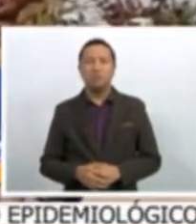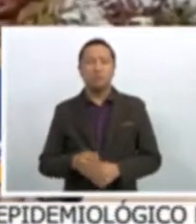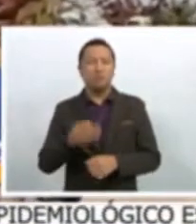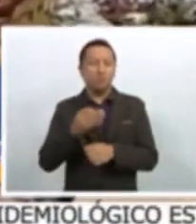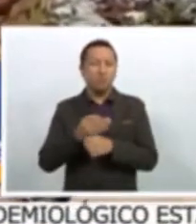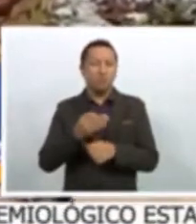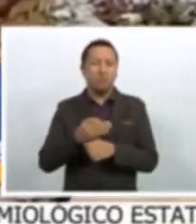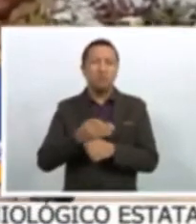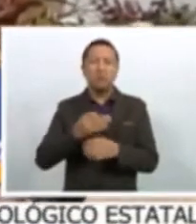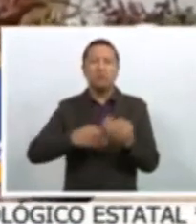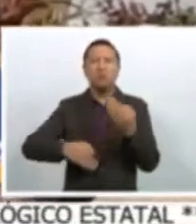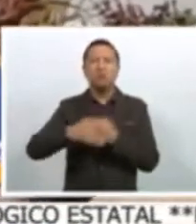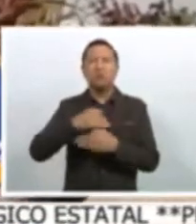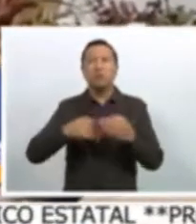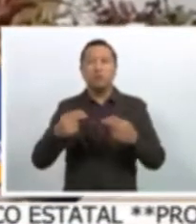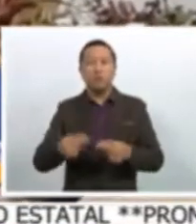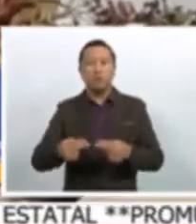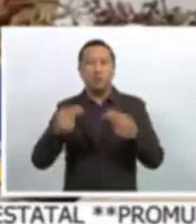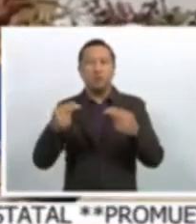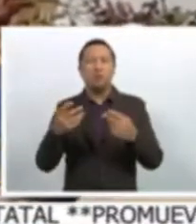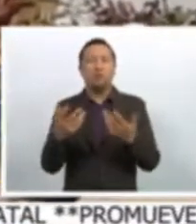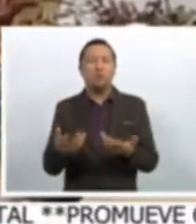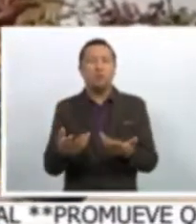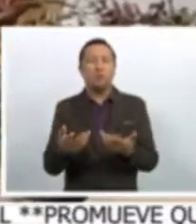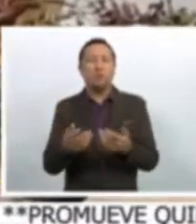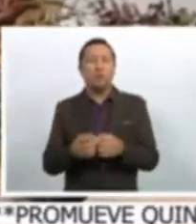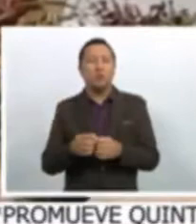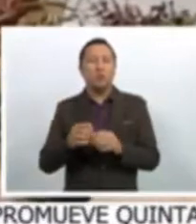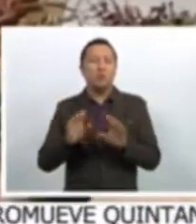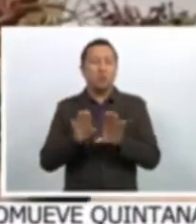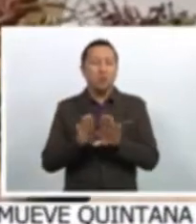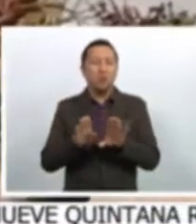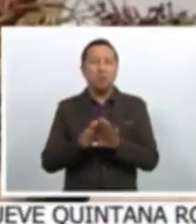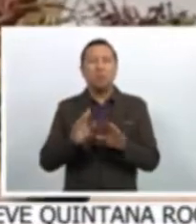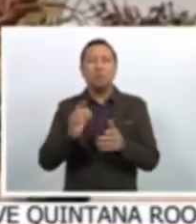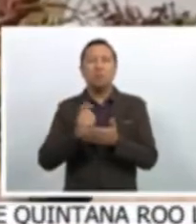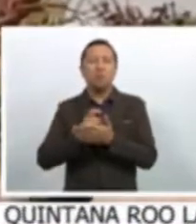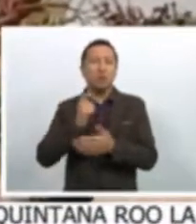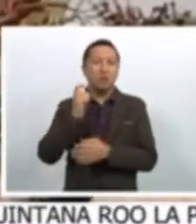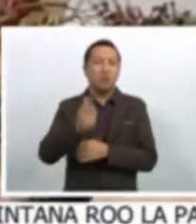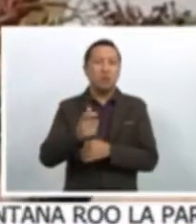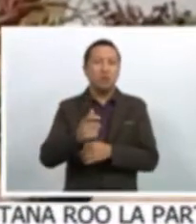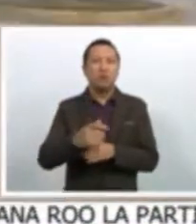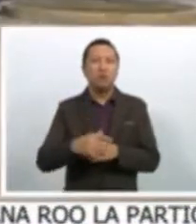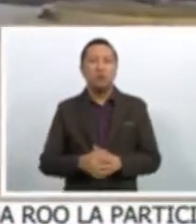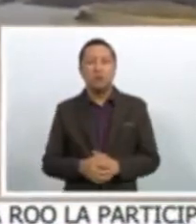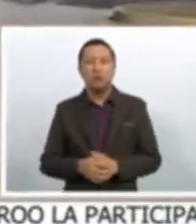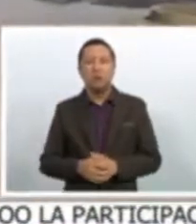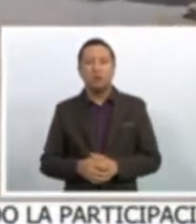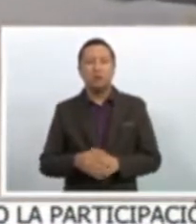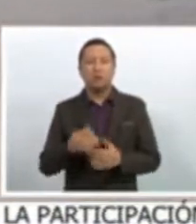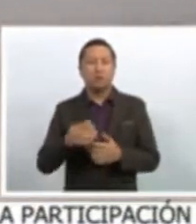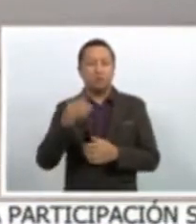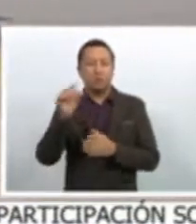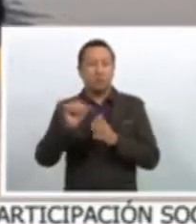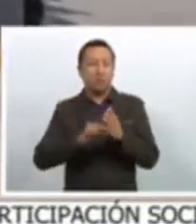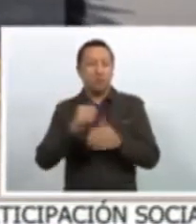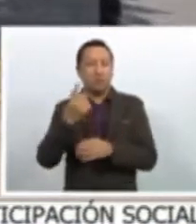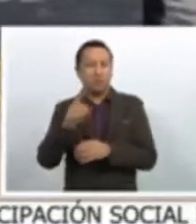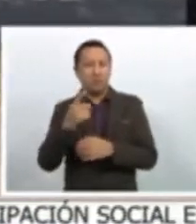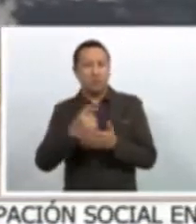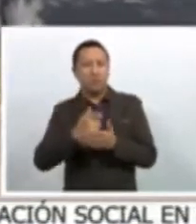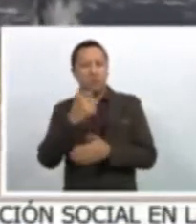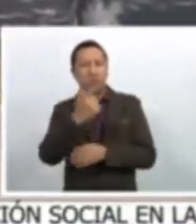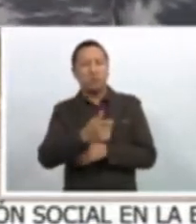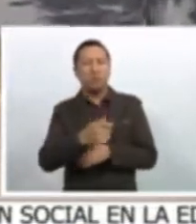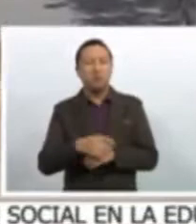los comerciantes ahorita están viendo de qué manera van a poder pagar los aguinaldos de sus